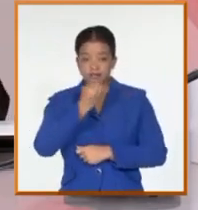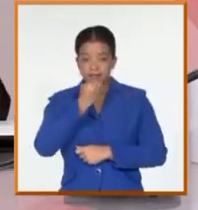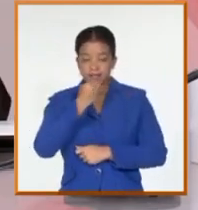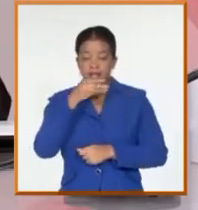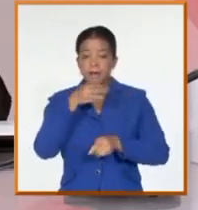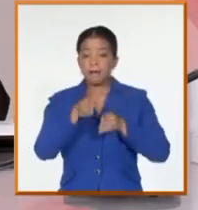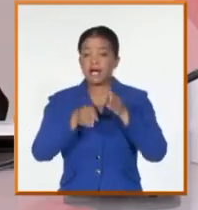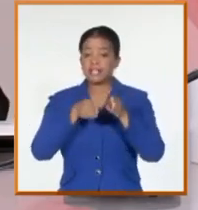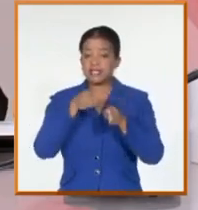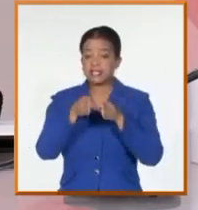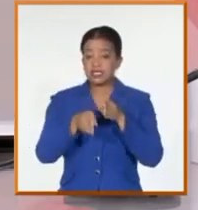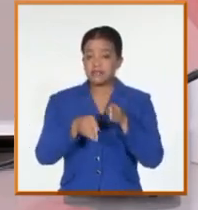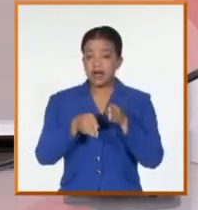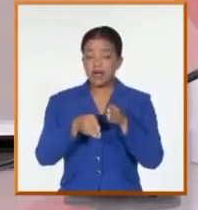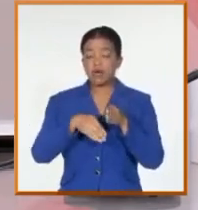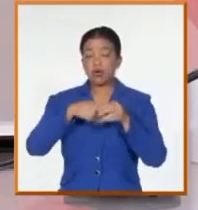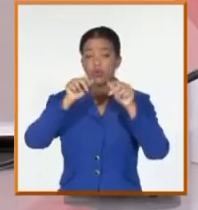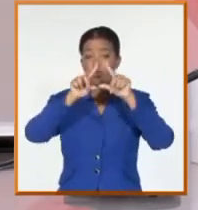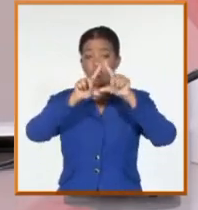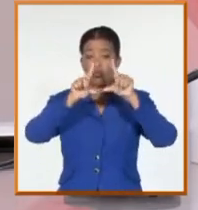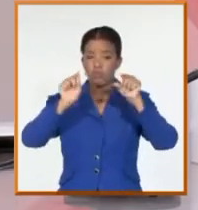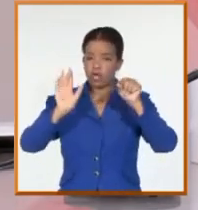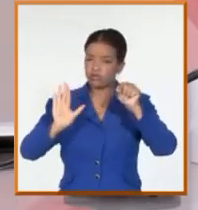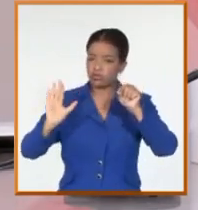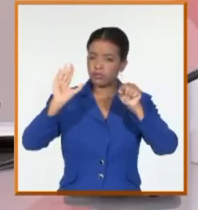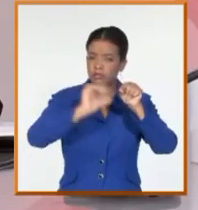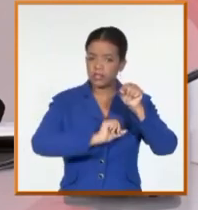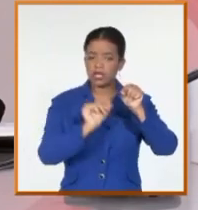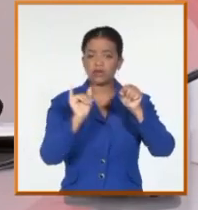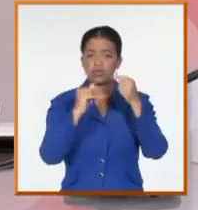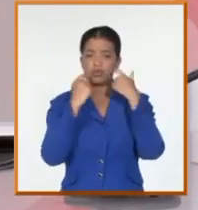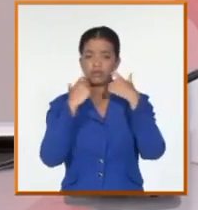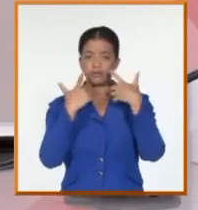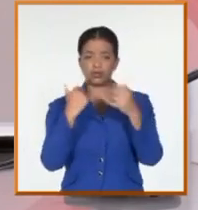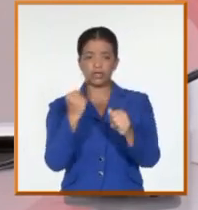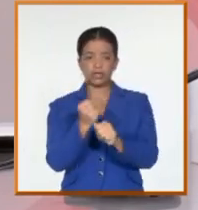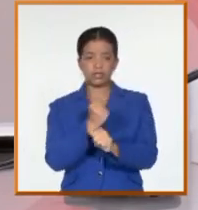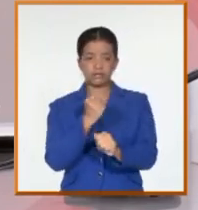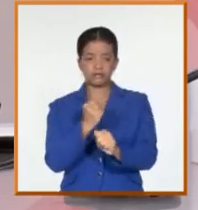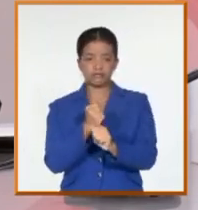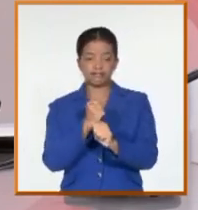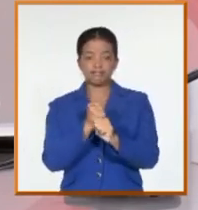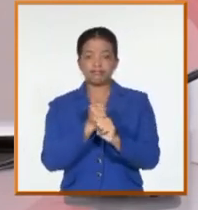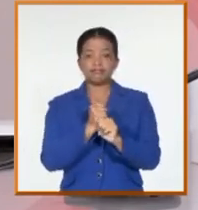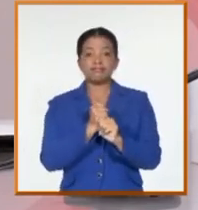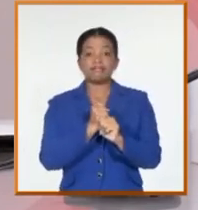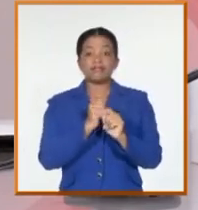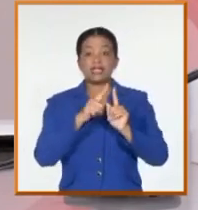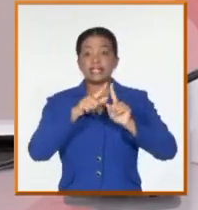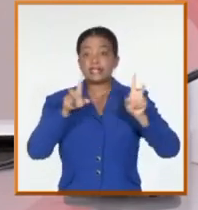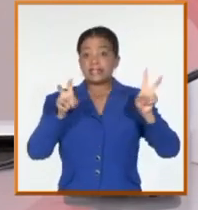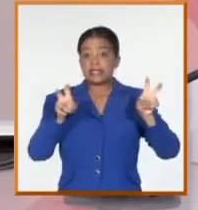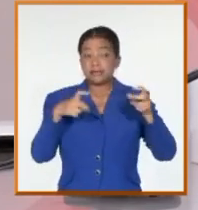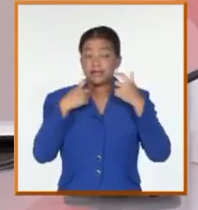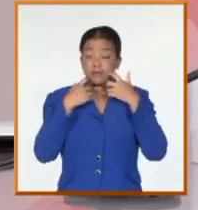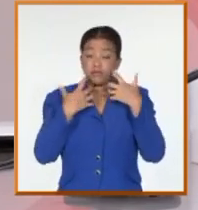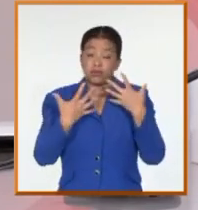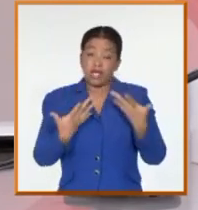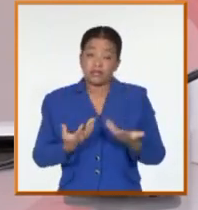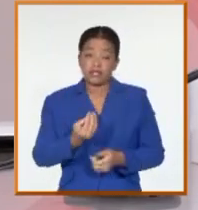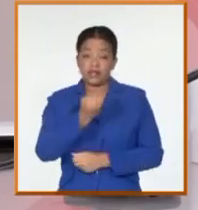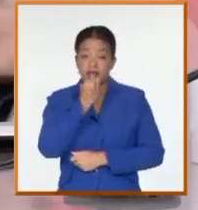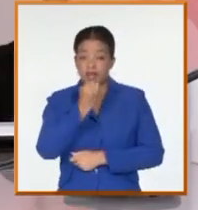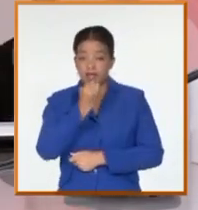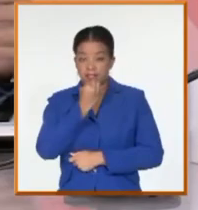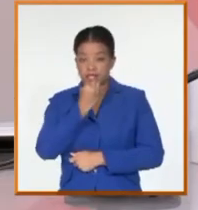en todo el país también tiene importantes responsabilidades en un tema tan vital como es el tema de la alimentación